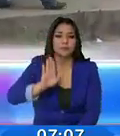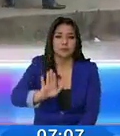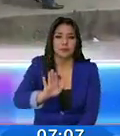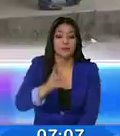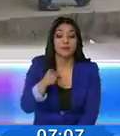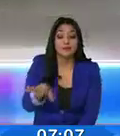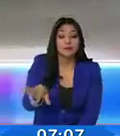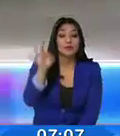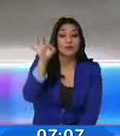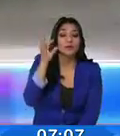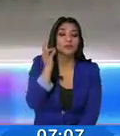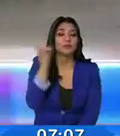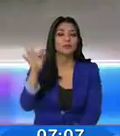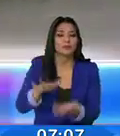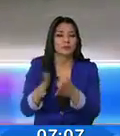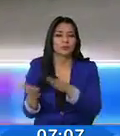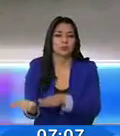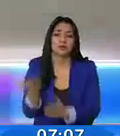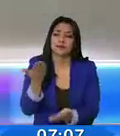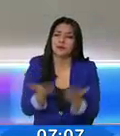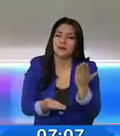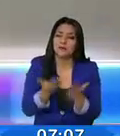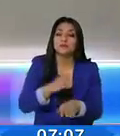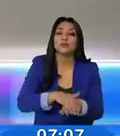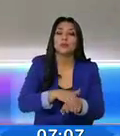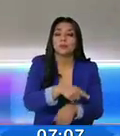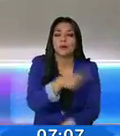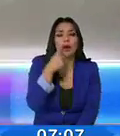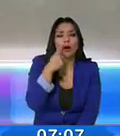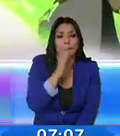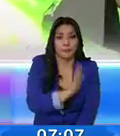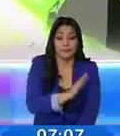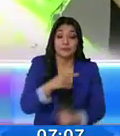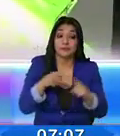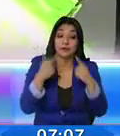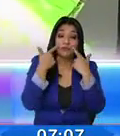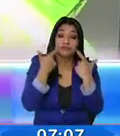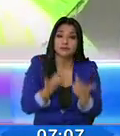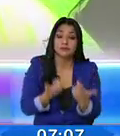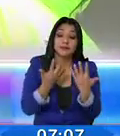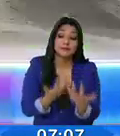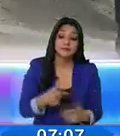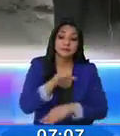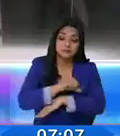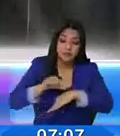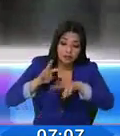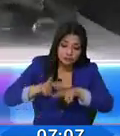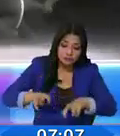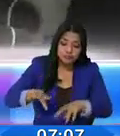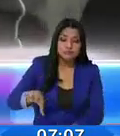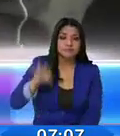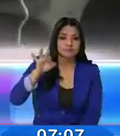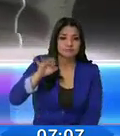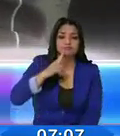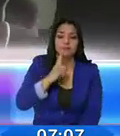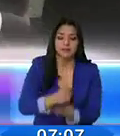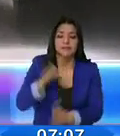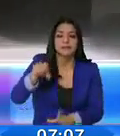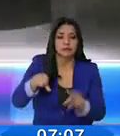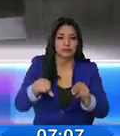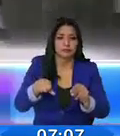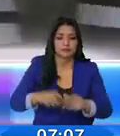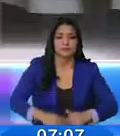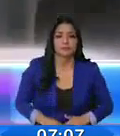escenario de un presunto caso de femicidio, aunque el fiscal de turno dijo que esperará la autopsia para determinar si hay muerte